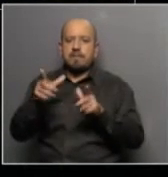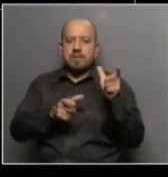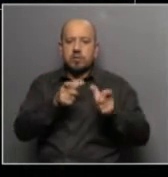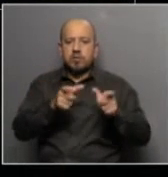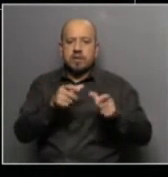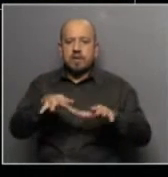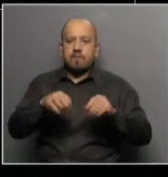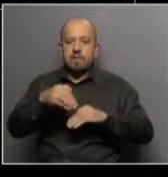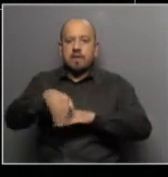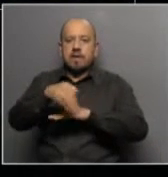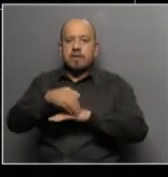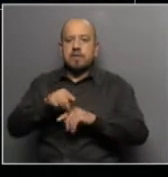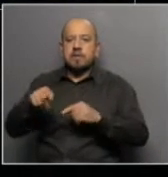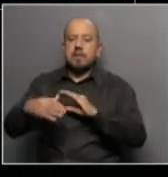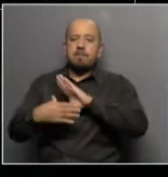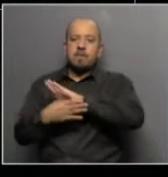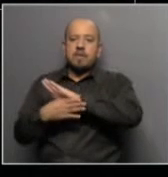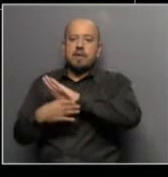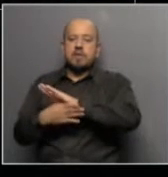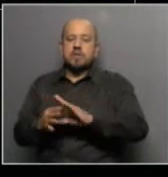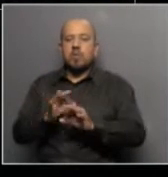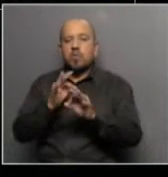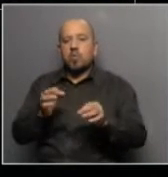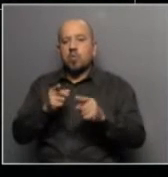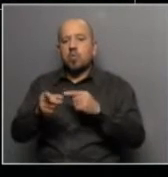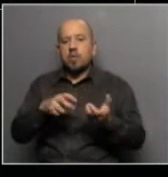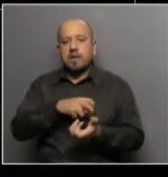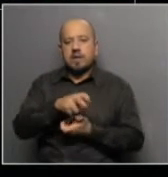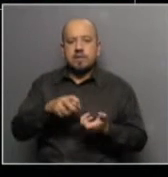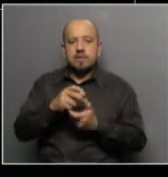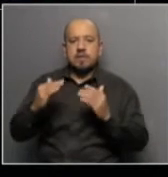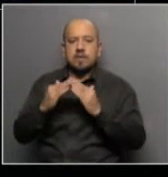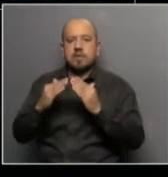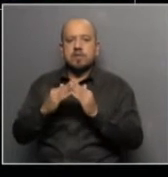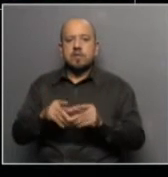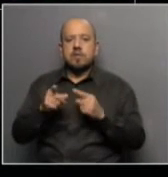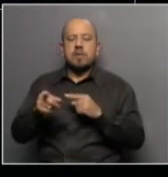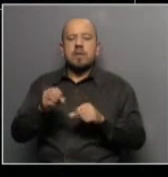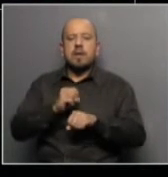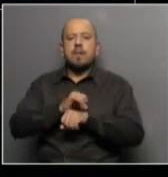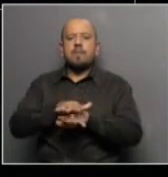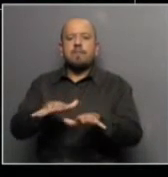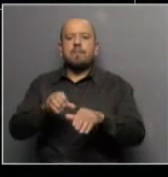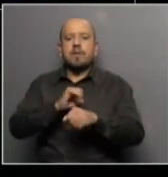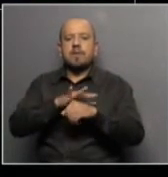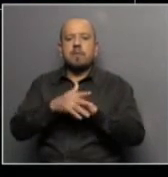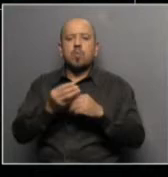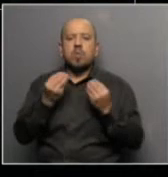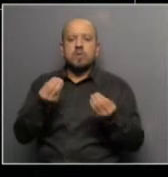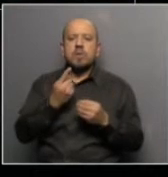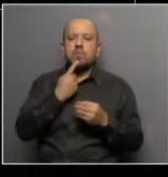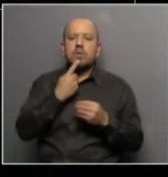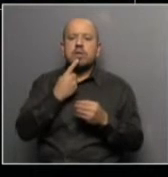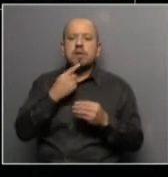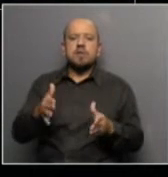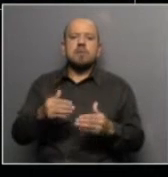calle, dependientes del Ministerio de Desarrollo Social, o lo que tiene que ver con la crisis habitacional producto de la pandemia, ¿cuáles son las políticas a largo